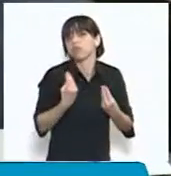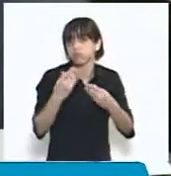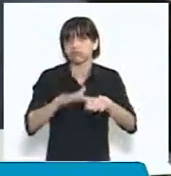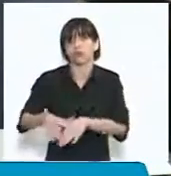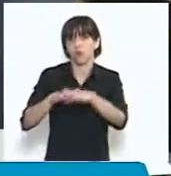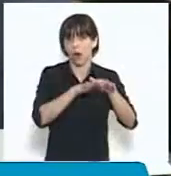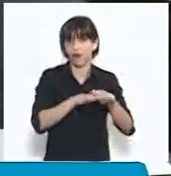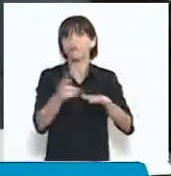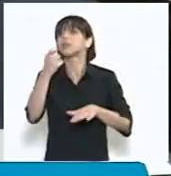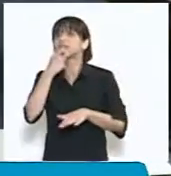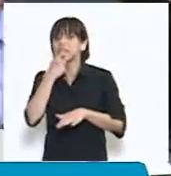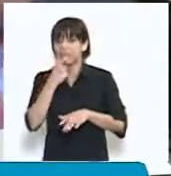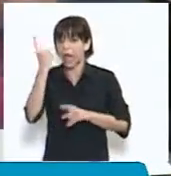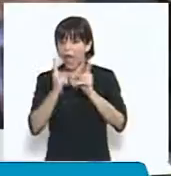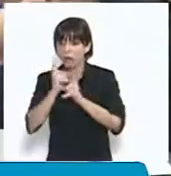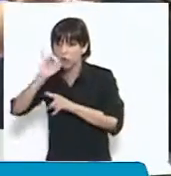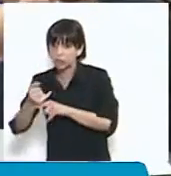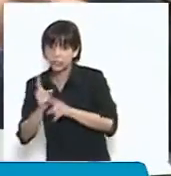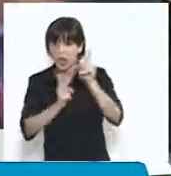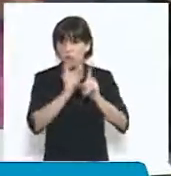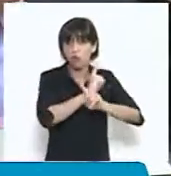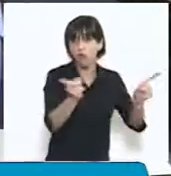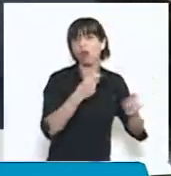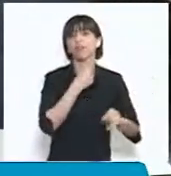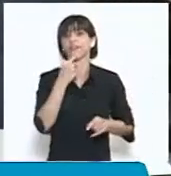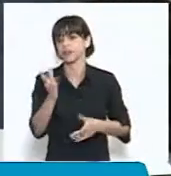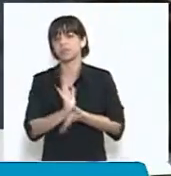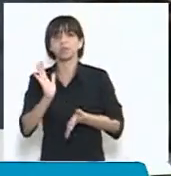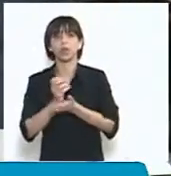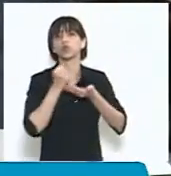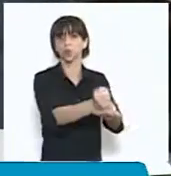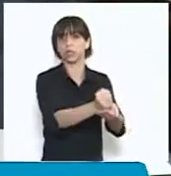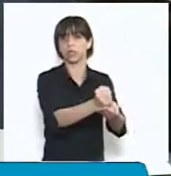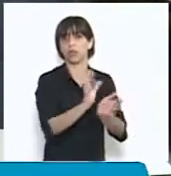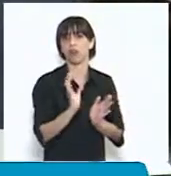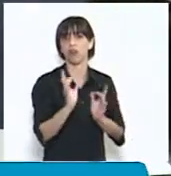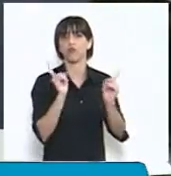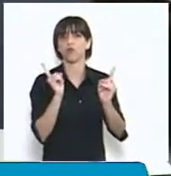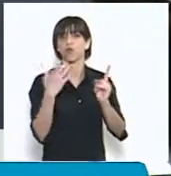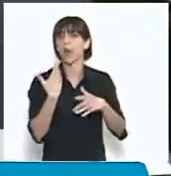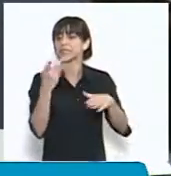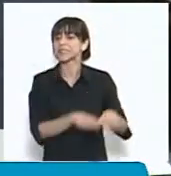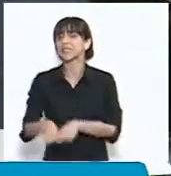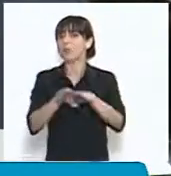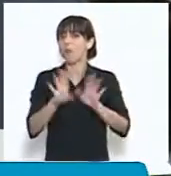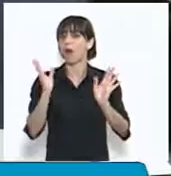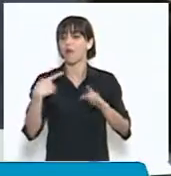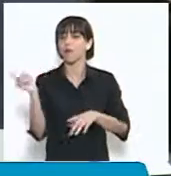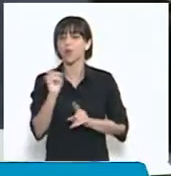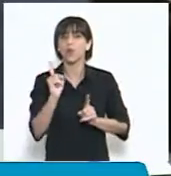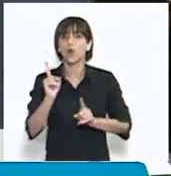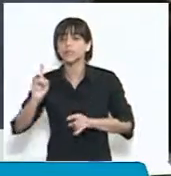es un subsidio, no universalización del derecho. Hay un error conceptual, un